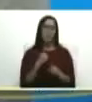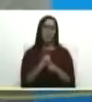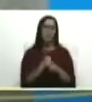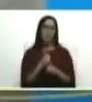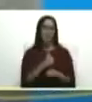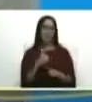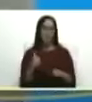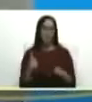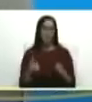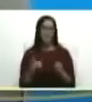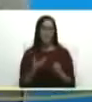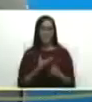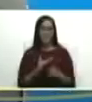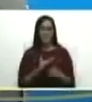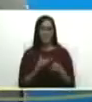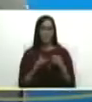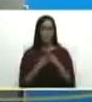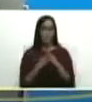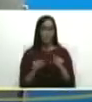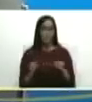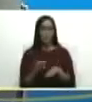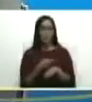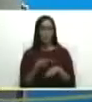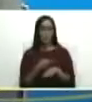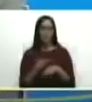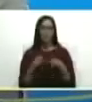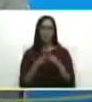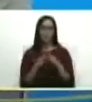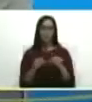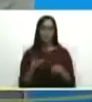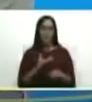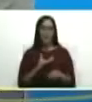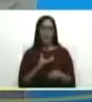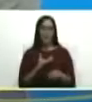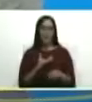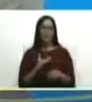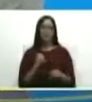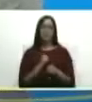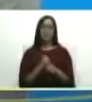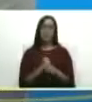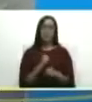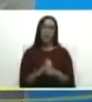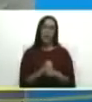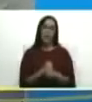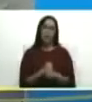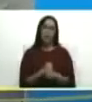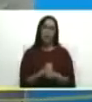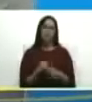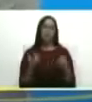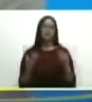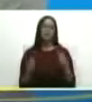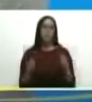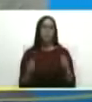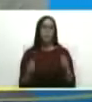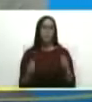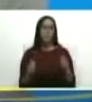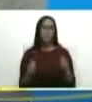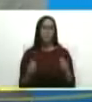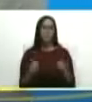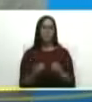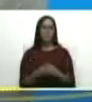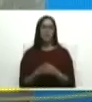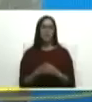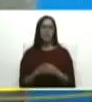gobernación, con todas, absolutamente todas las gobernaciones y con todas las alcaldías, ha sido un trabajo de mucha cercanía y de